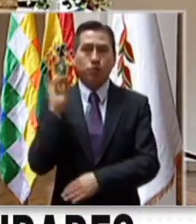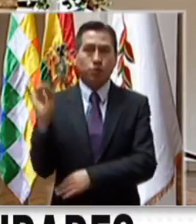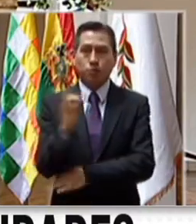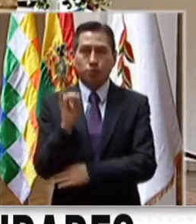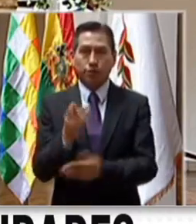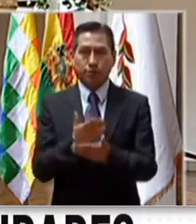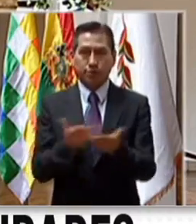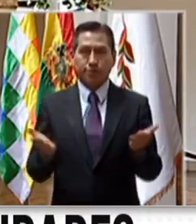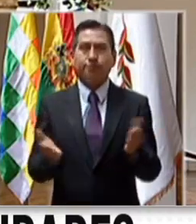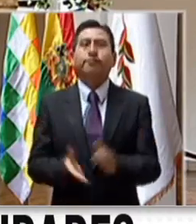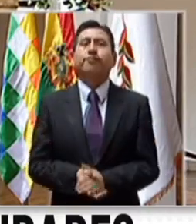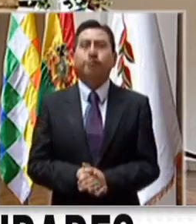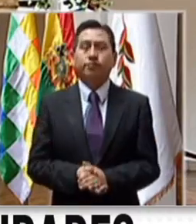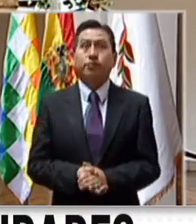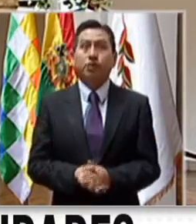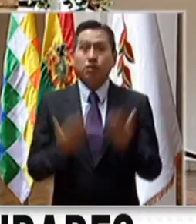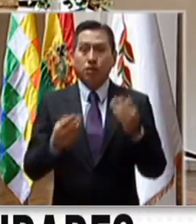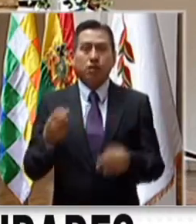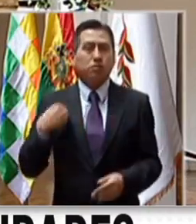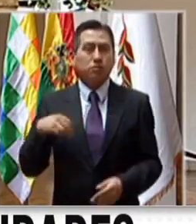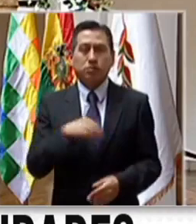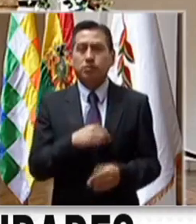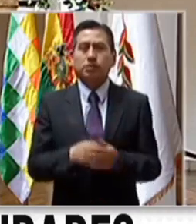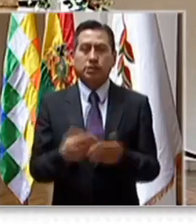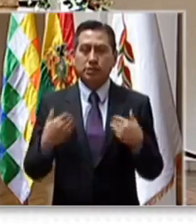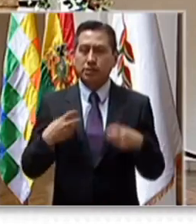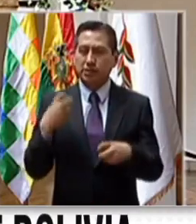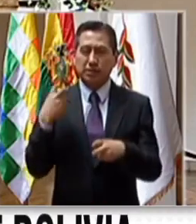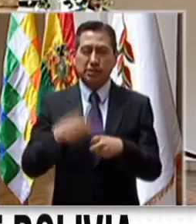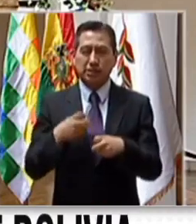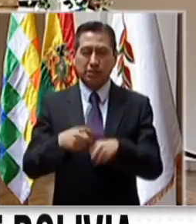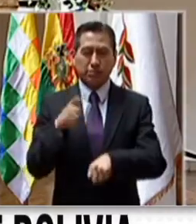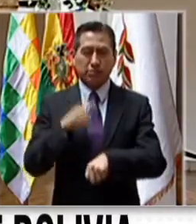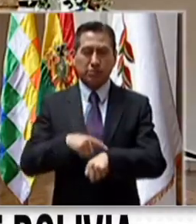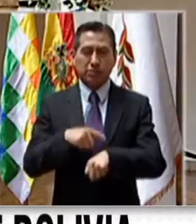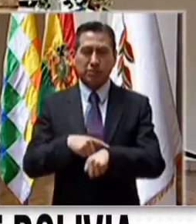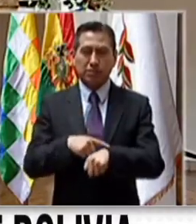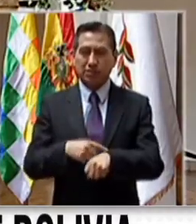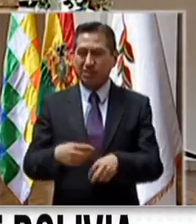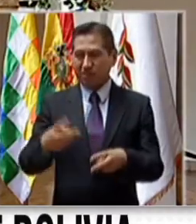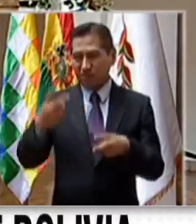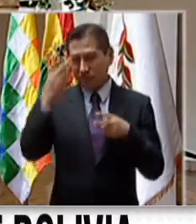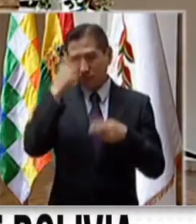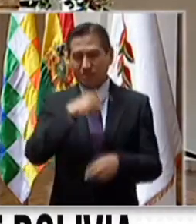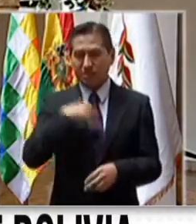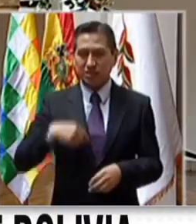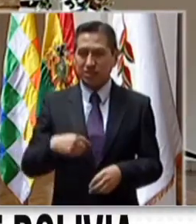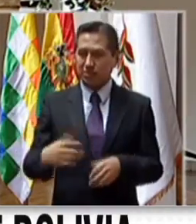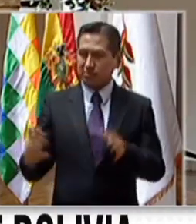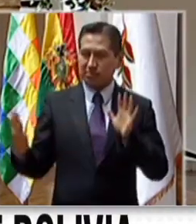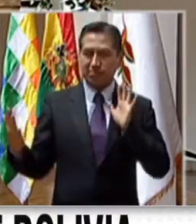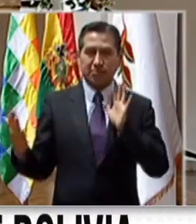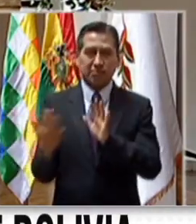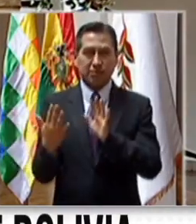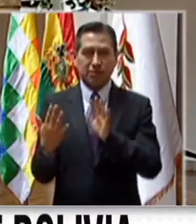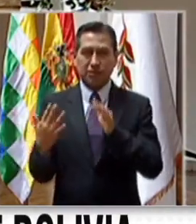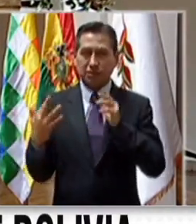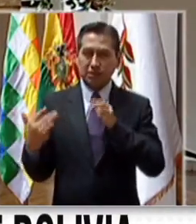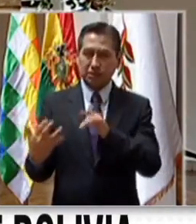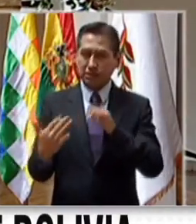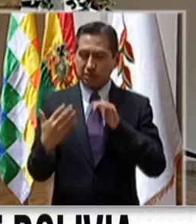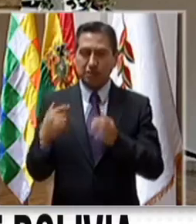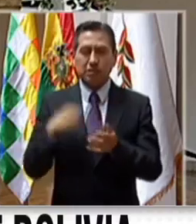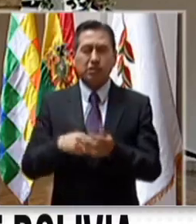país, porque estamos enfrentando una batalla frontal contra el coronavirus. Es una batalla